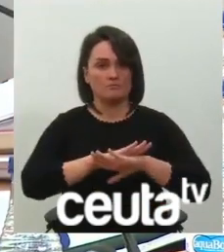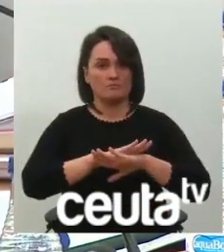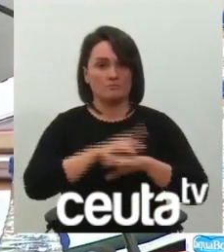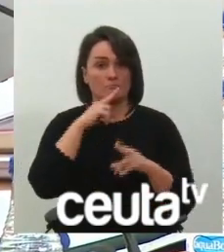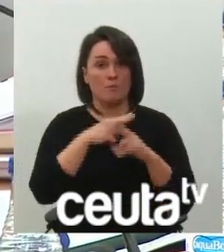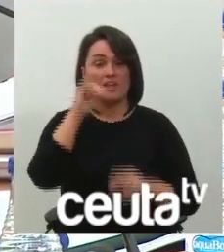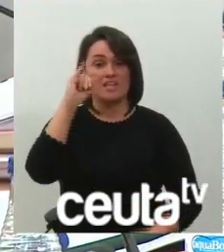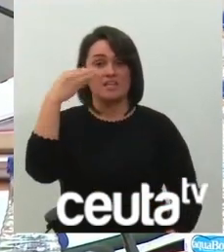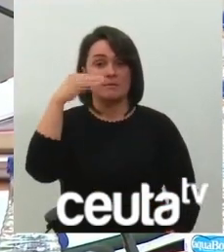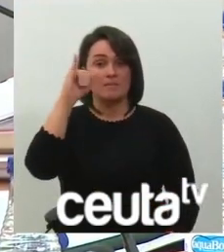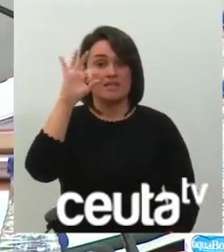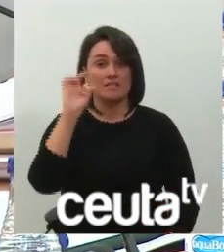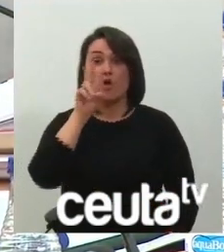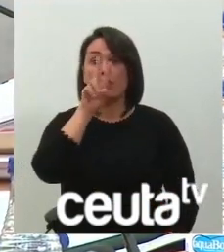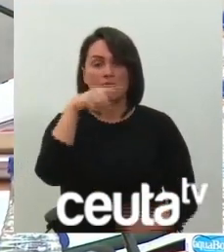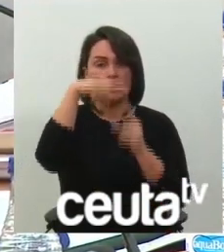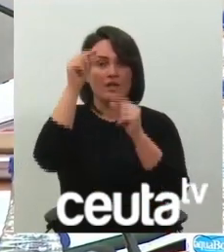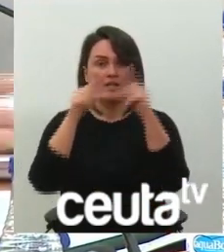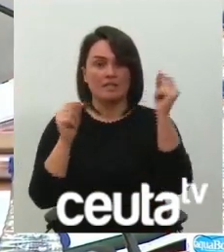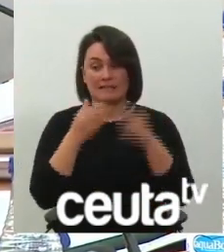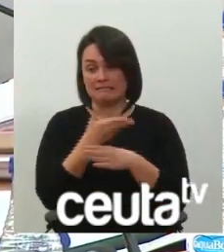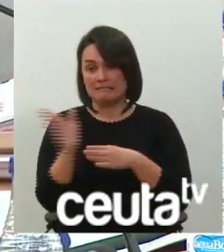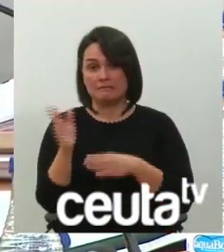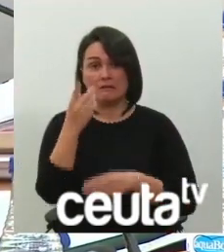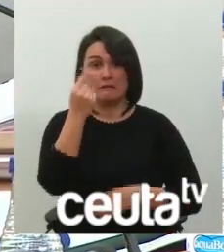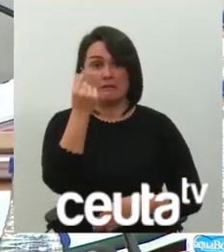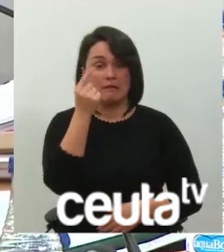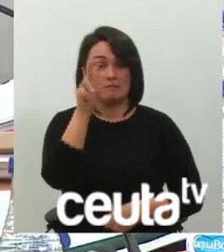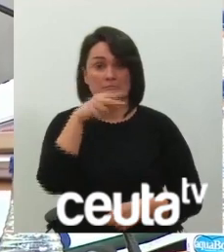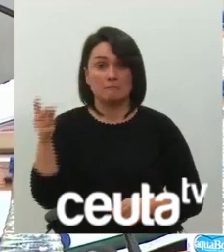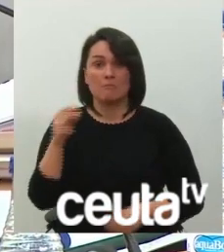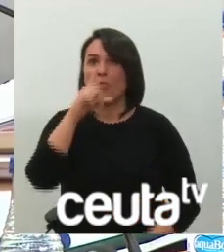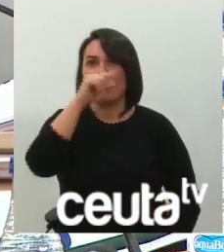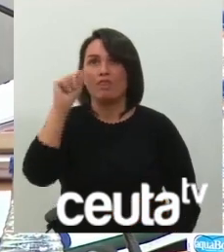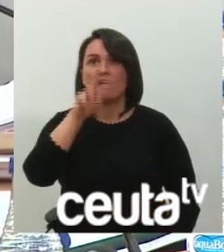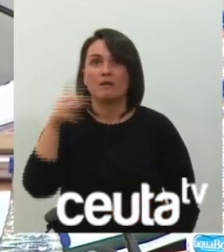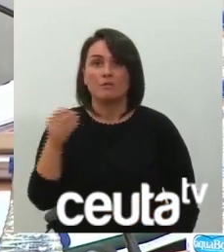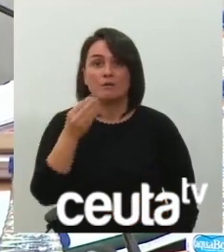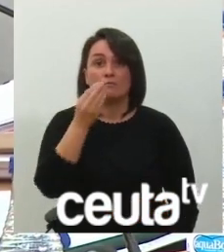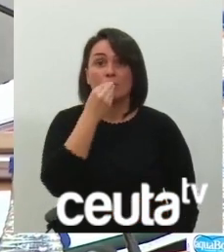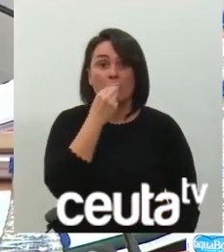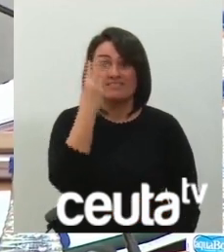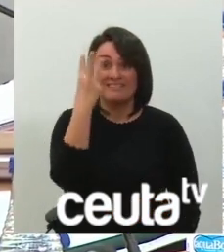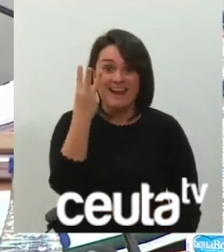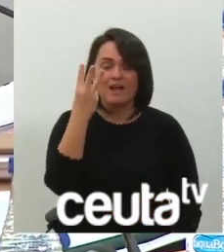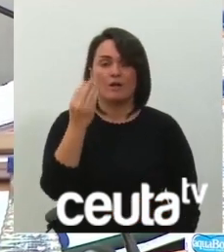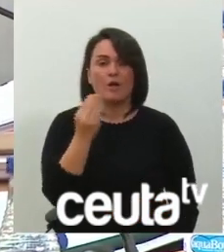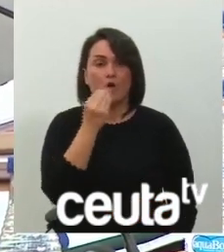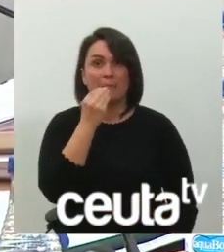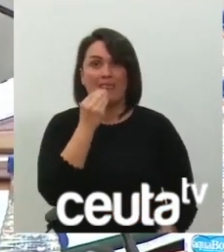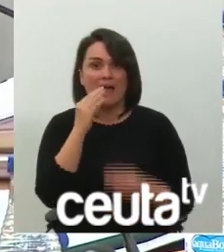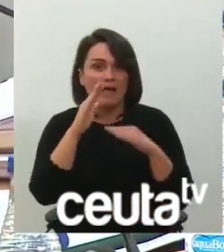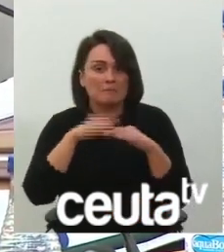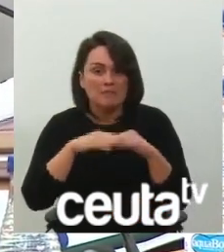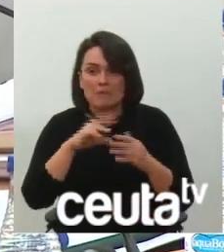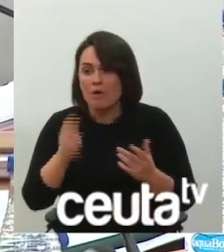estrellas el resto en los otros cien euros pues hijo mío me lo ha gastado en comer tres comidas es lo mínimo no sé es que